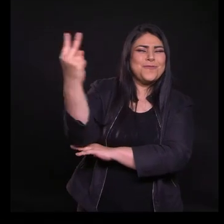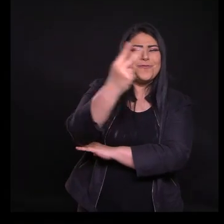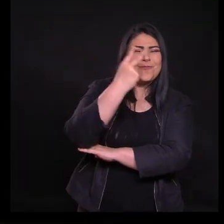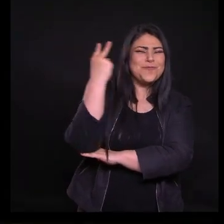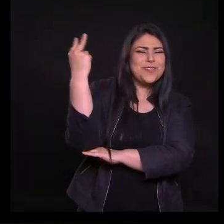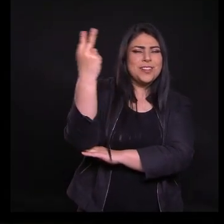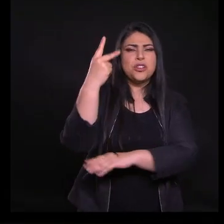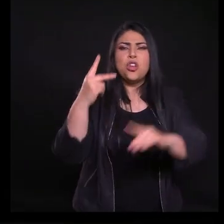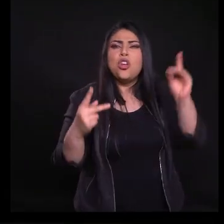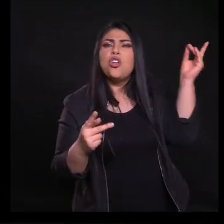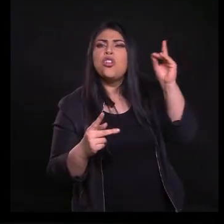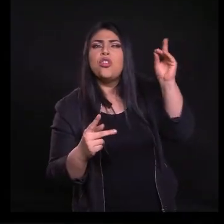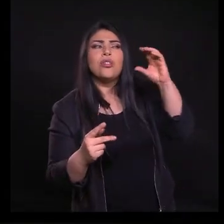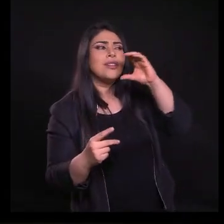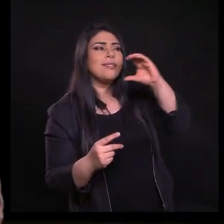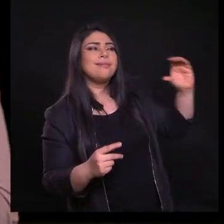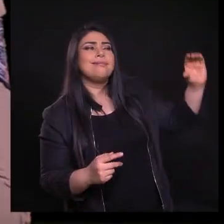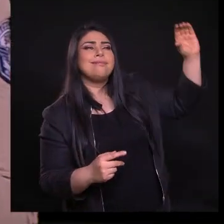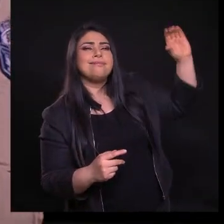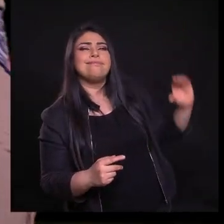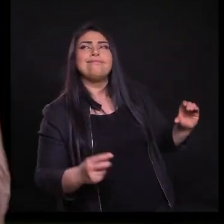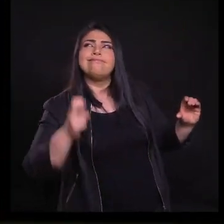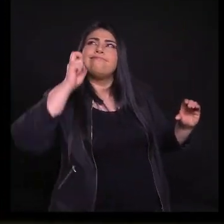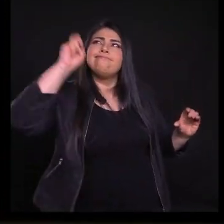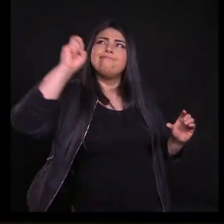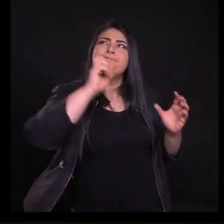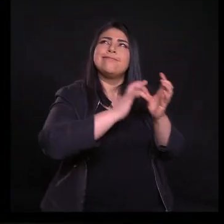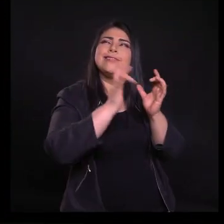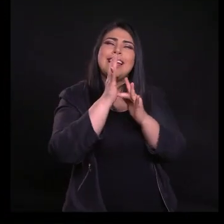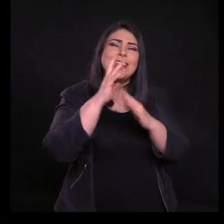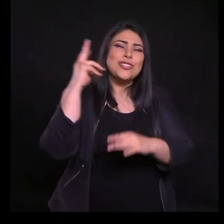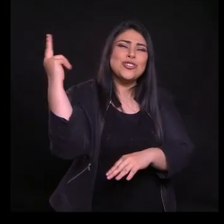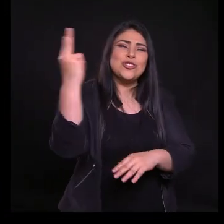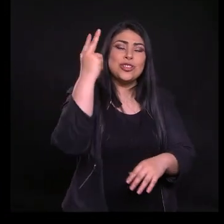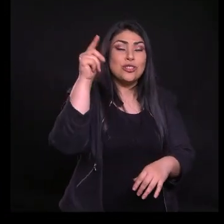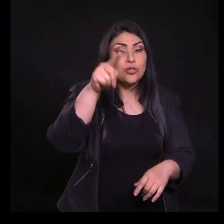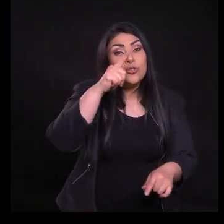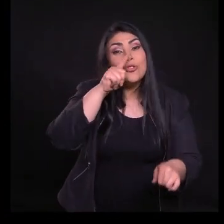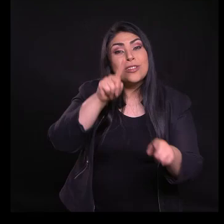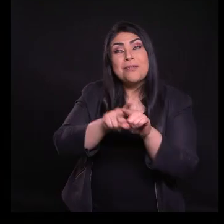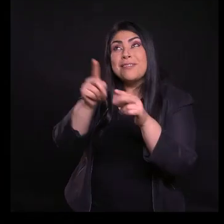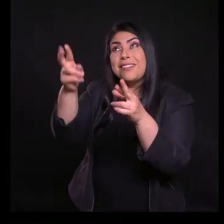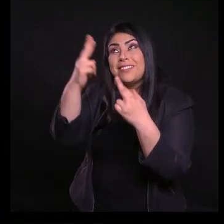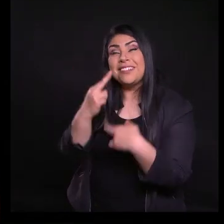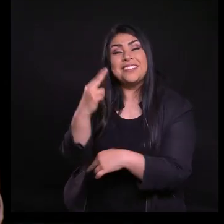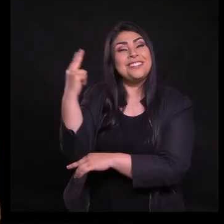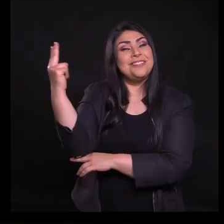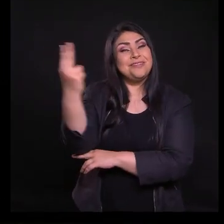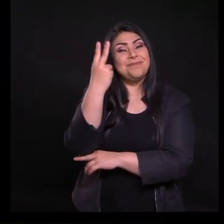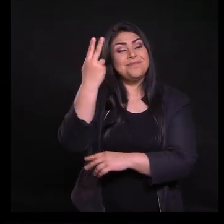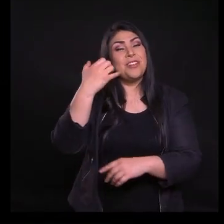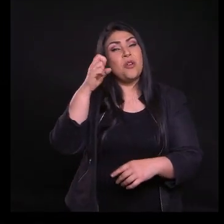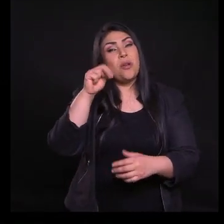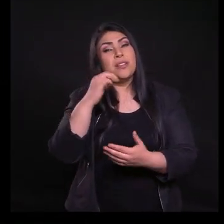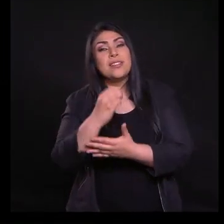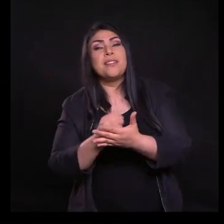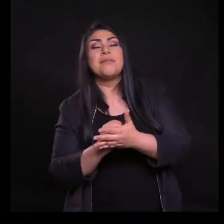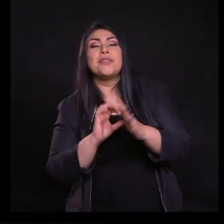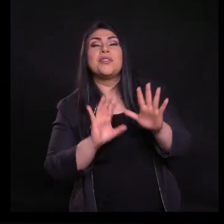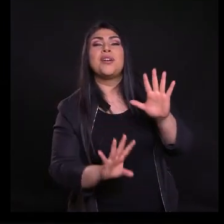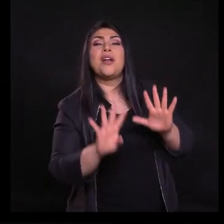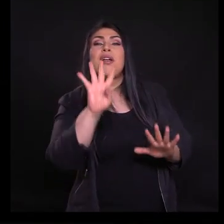jesús ganó en esa cruz tú también ganaste dice juan capítulo 14